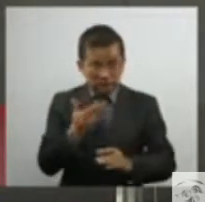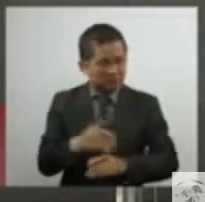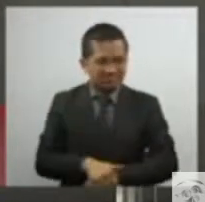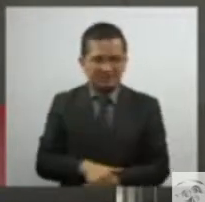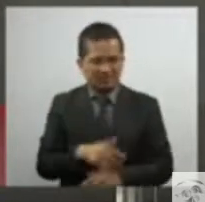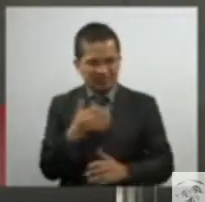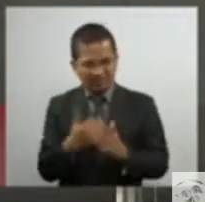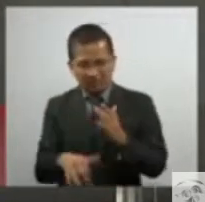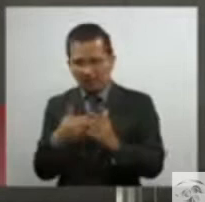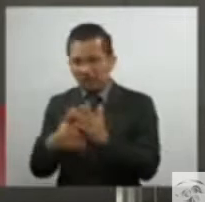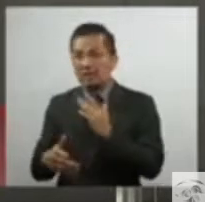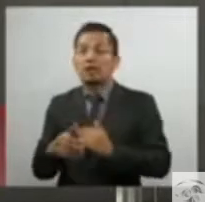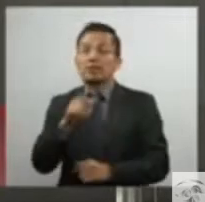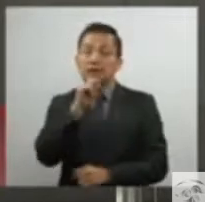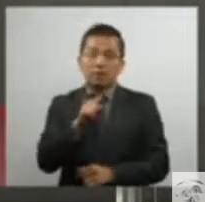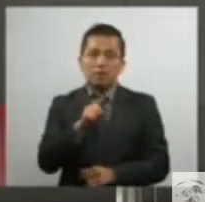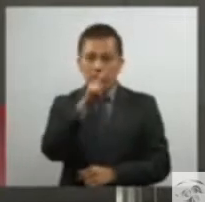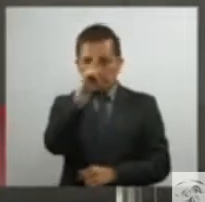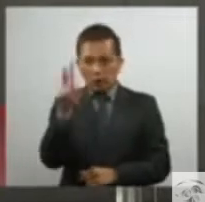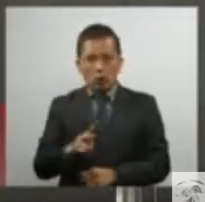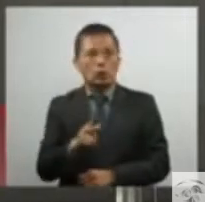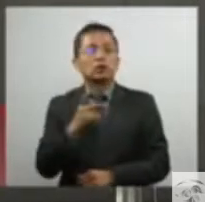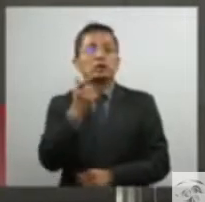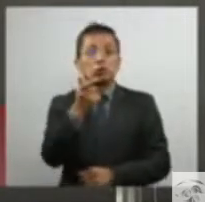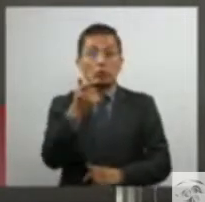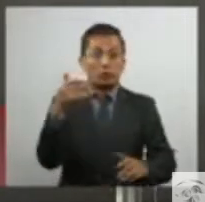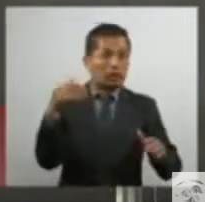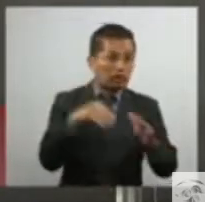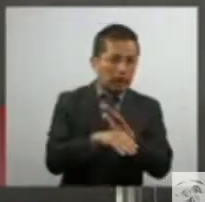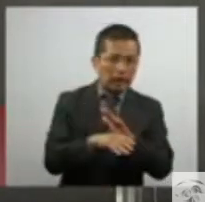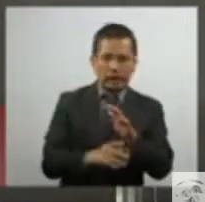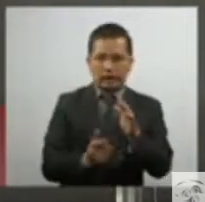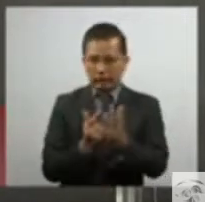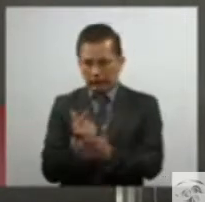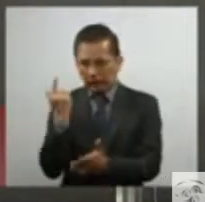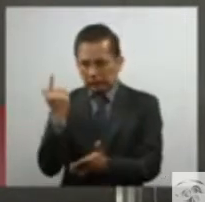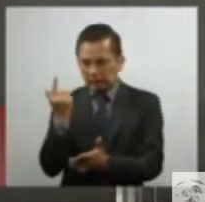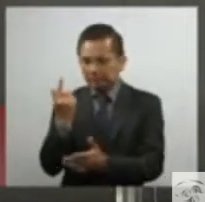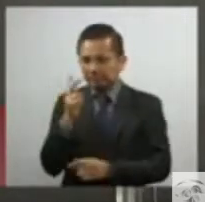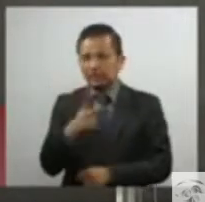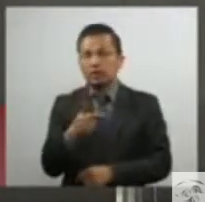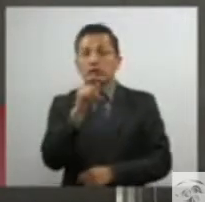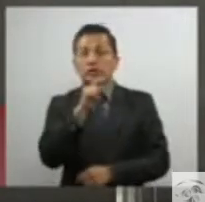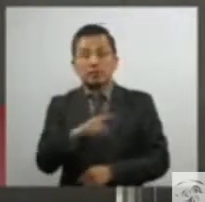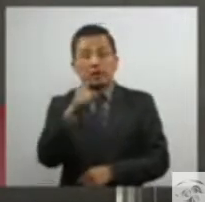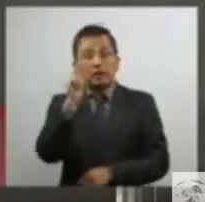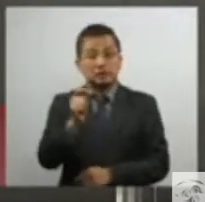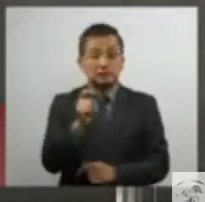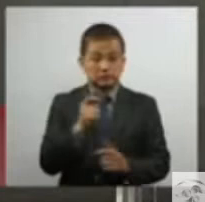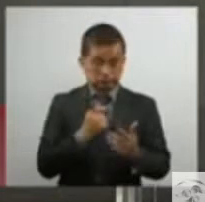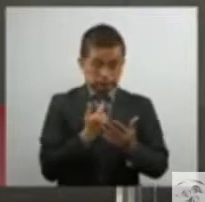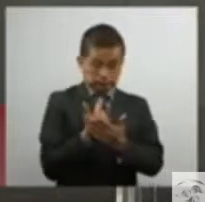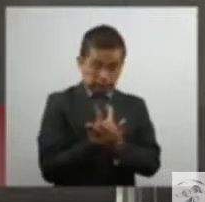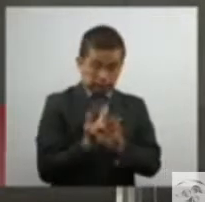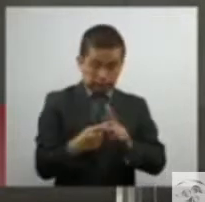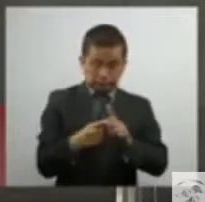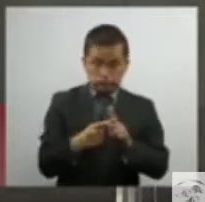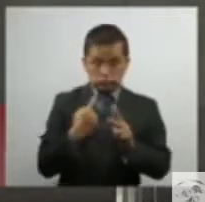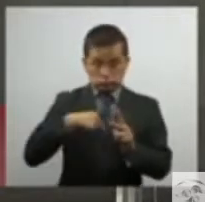que navegamos, con un ingrediente adicional que no debemos soslayar, el poco presupuesto del que